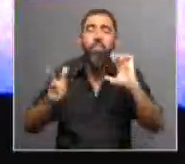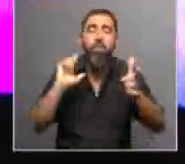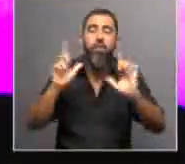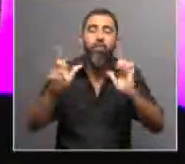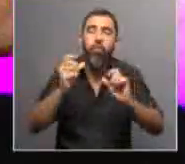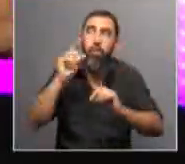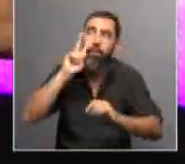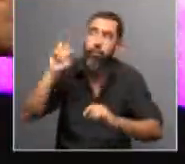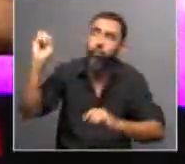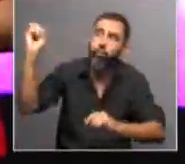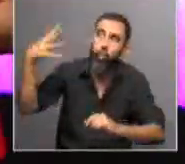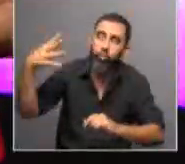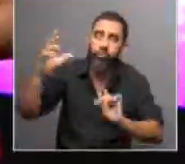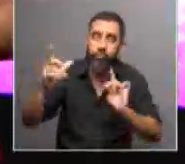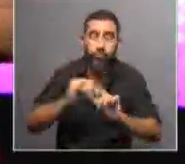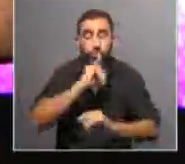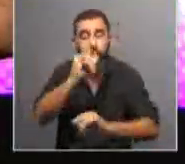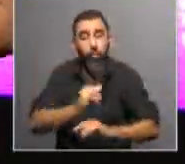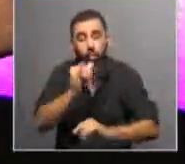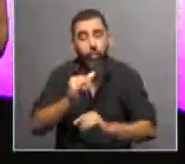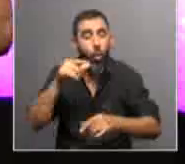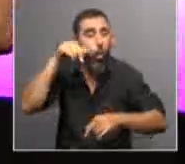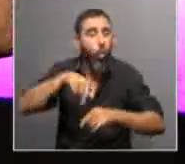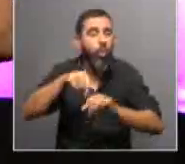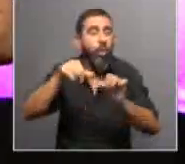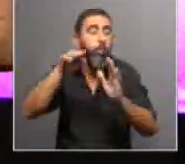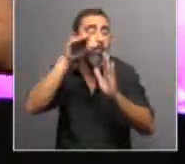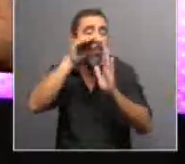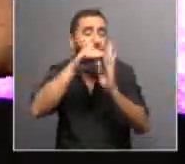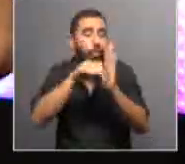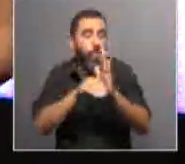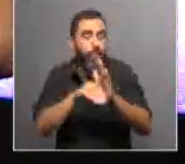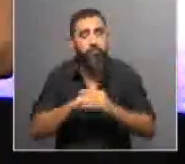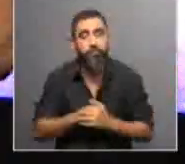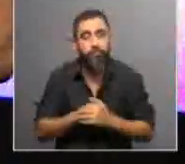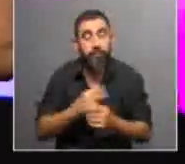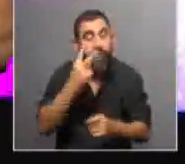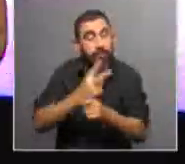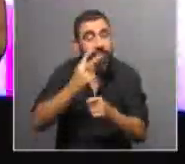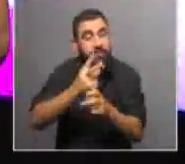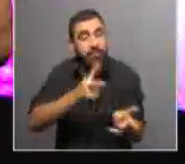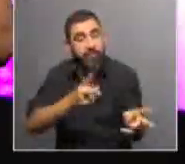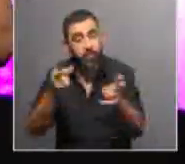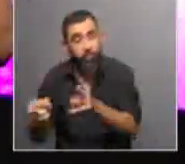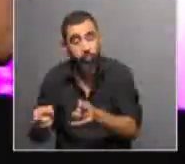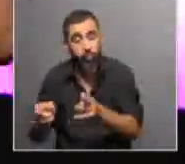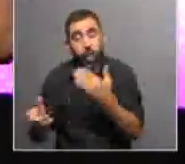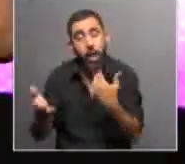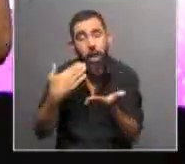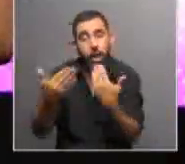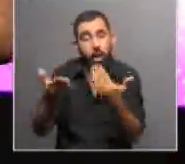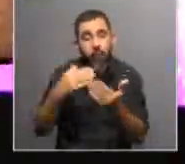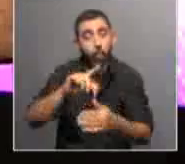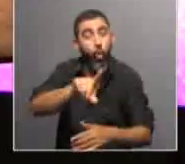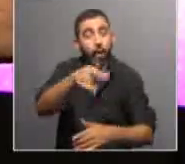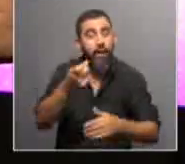veamos solcito. Y les cuento, ya les paso a contar el contenido que tenemos para hoy en Mirá Montevideo. En el segundo bloque voy a estar conversando con